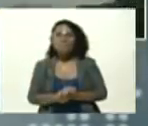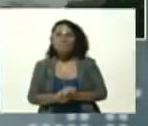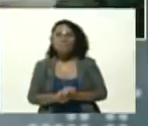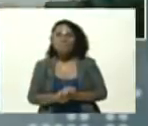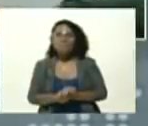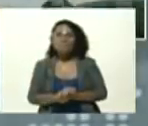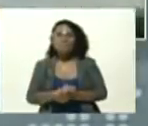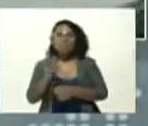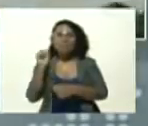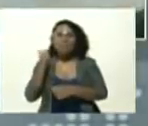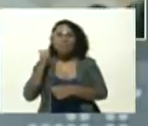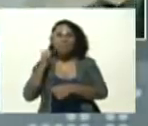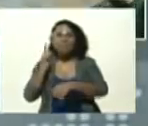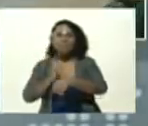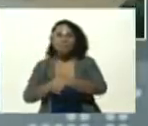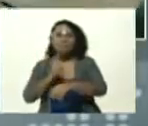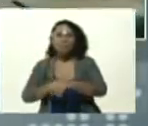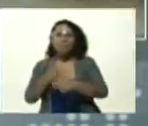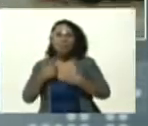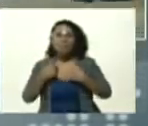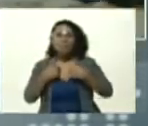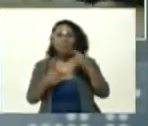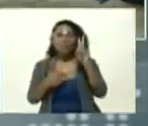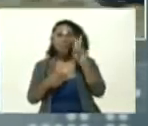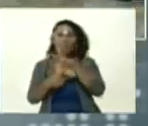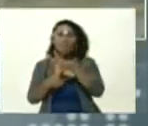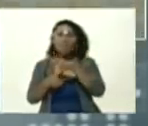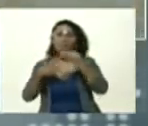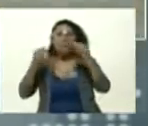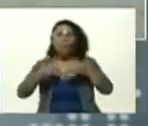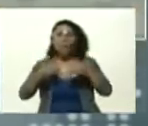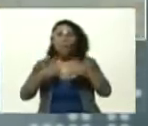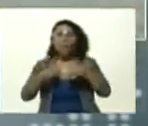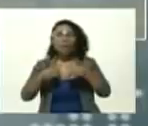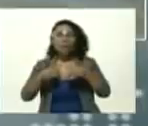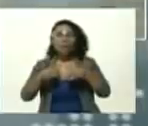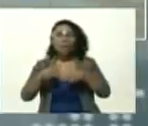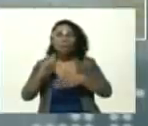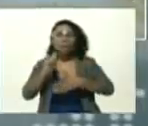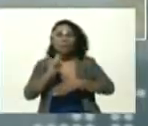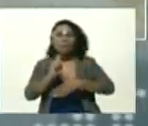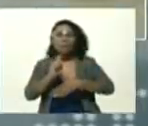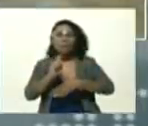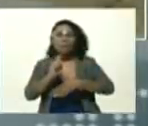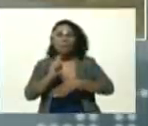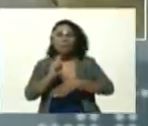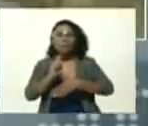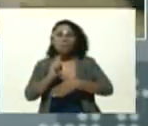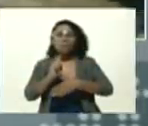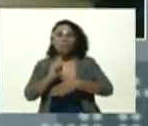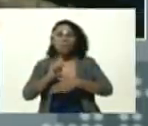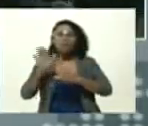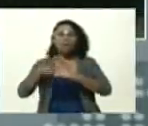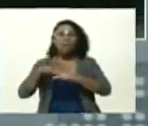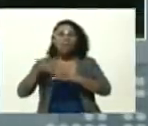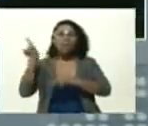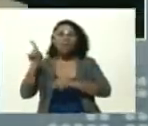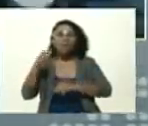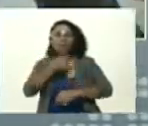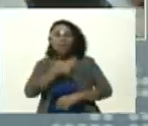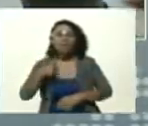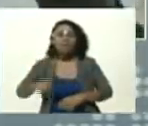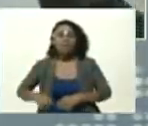En aquella época lo vi hoy por Telesur, hablando en la China, él está en la